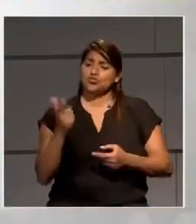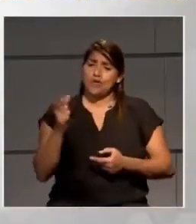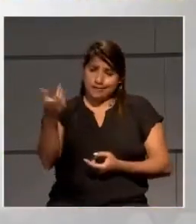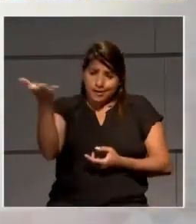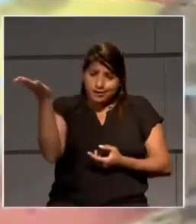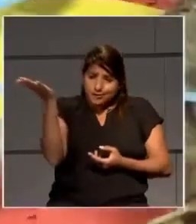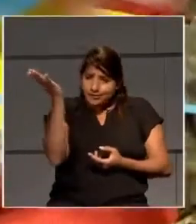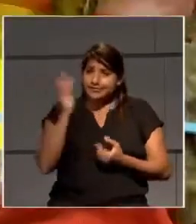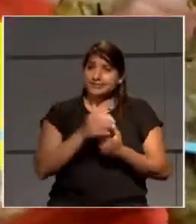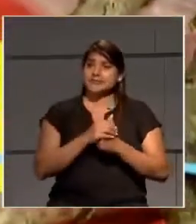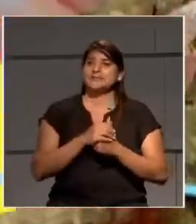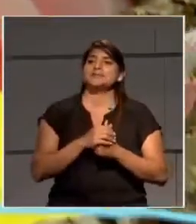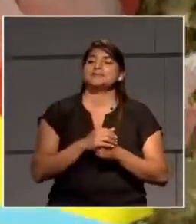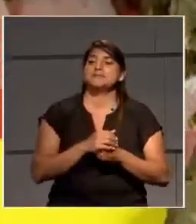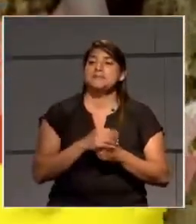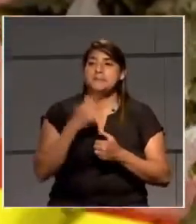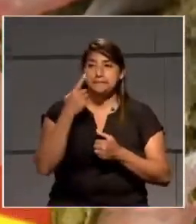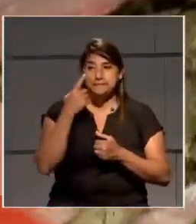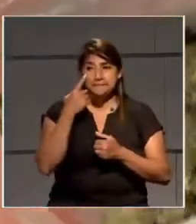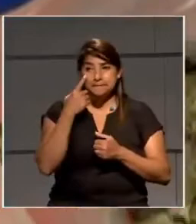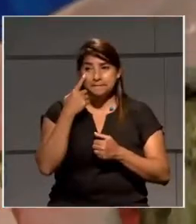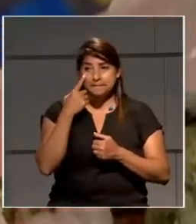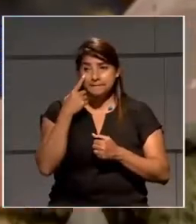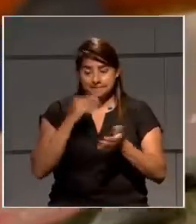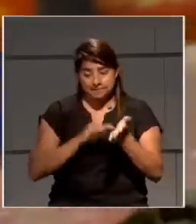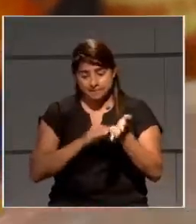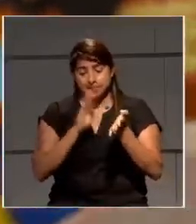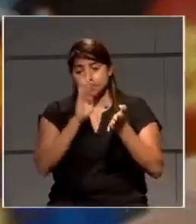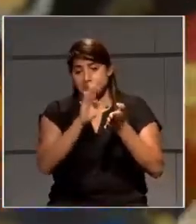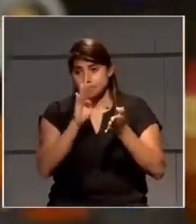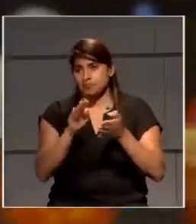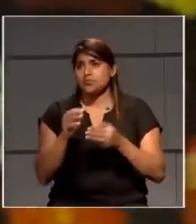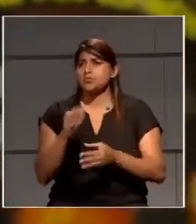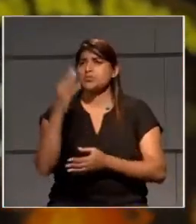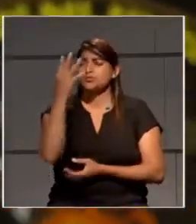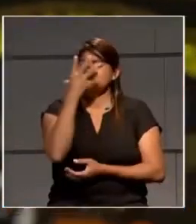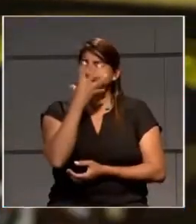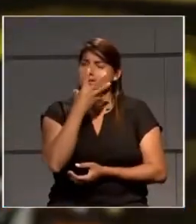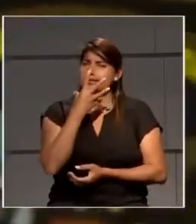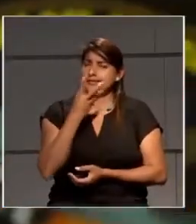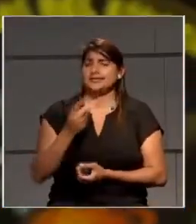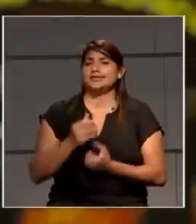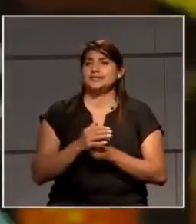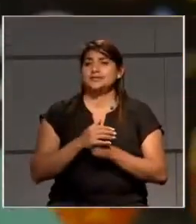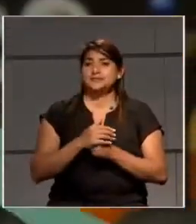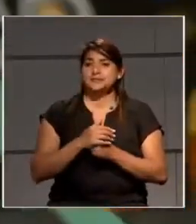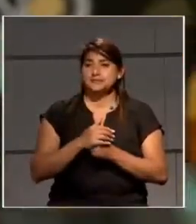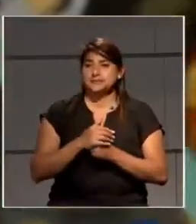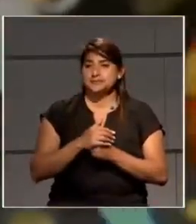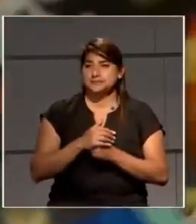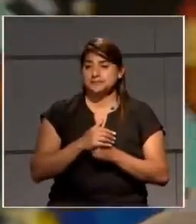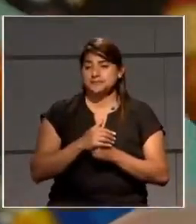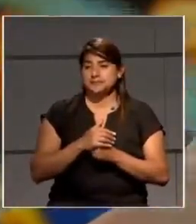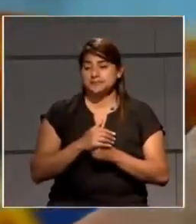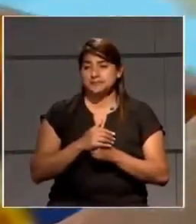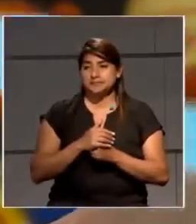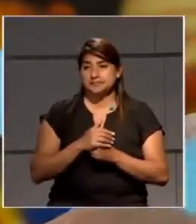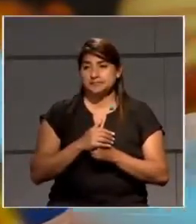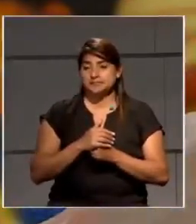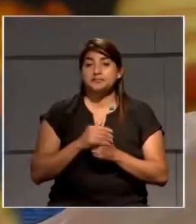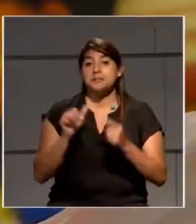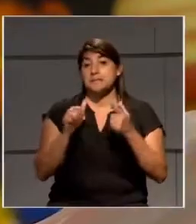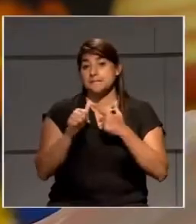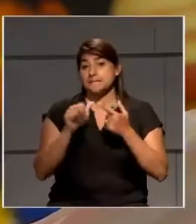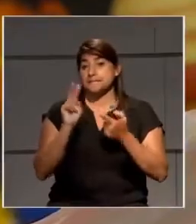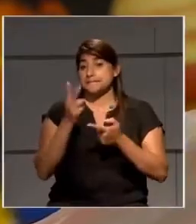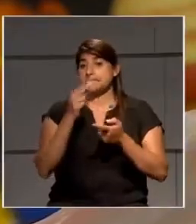dichosos! Vea estas calcomanías que me parecen además lindísimas, Plup. Uh-huh. Voy a poner primero esta